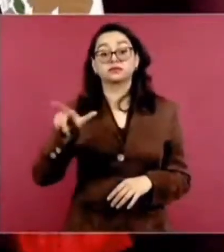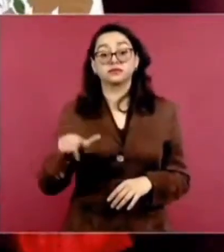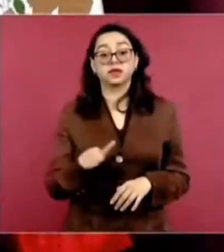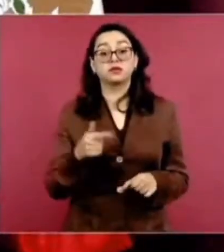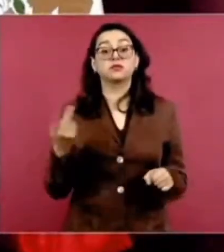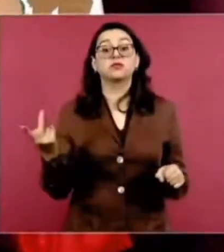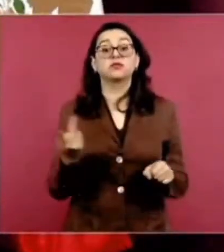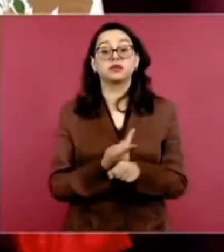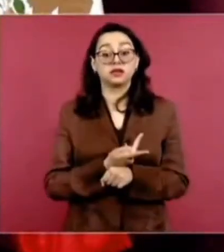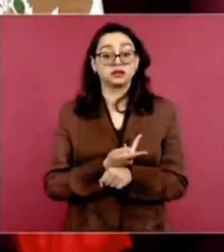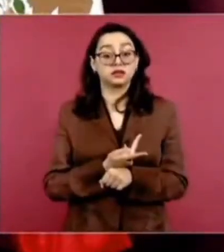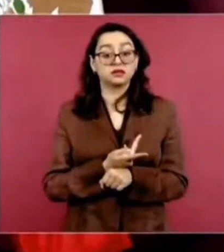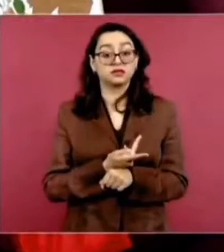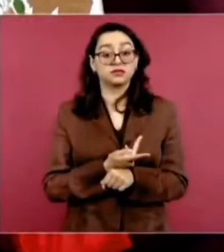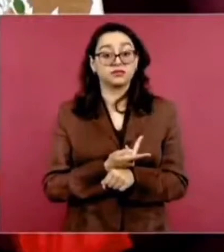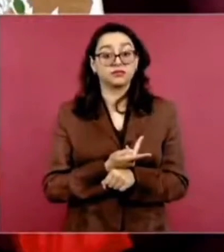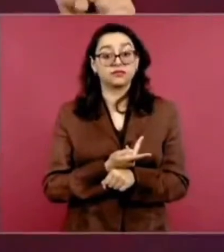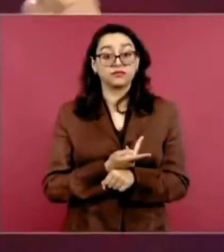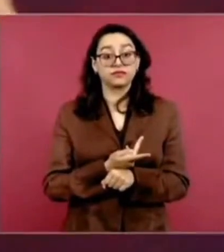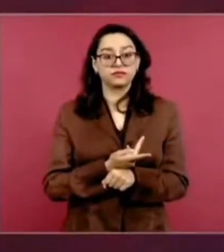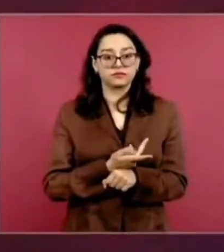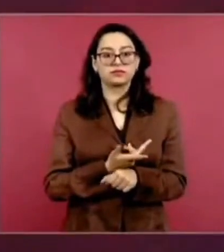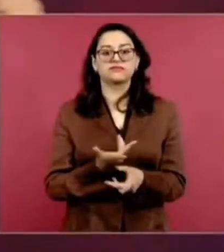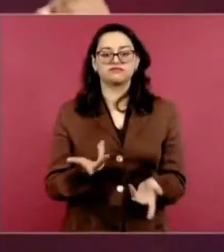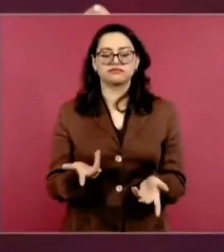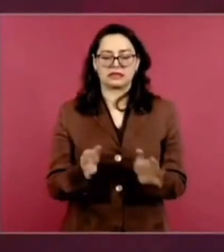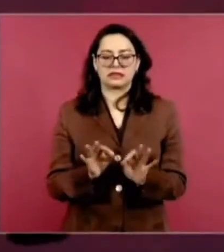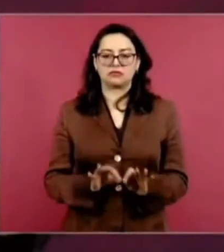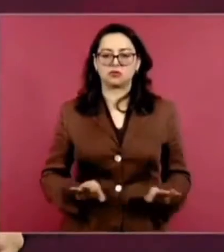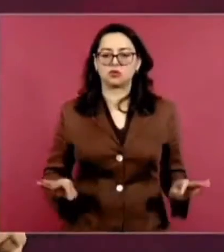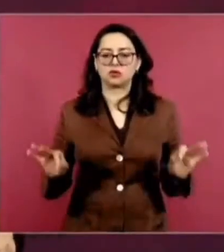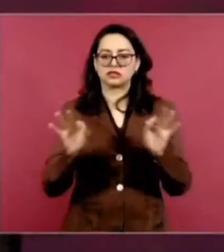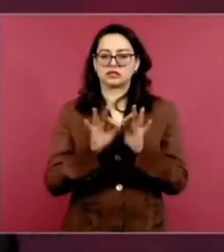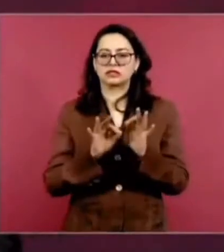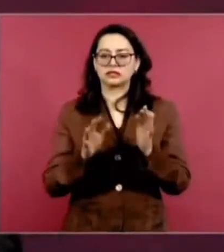y esto también es importante que